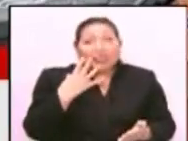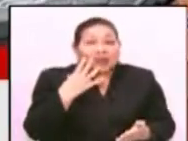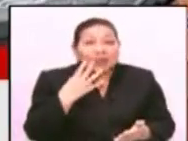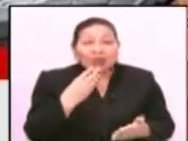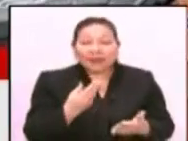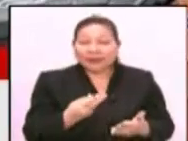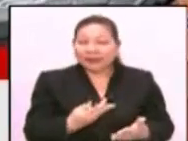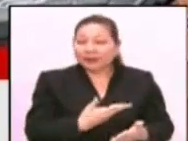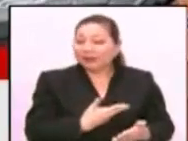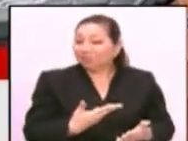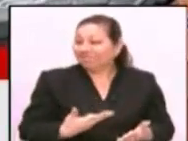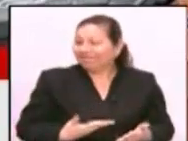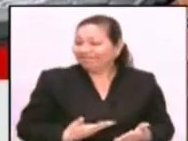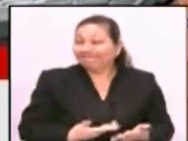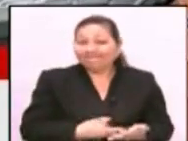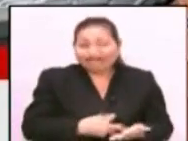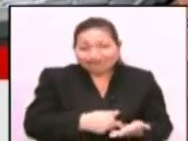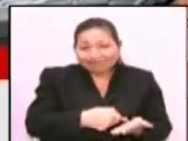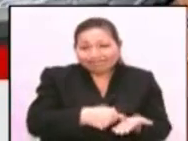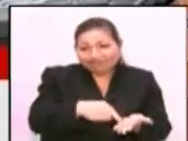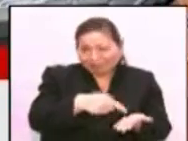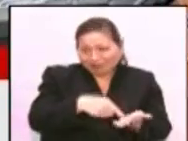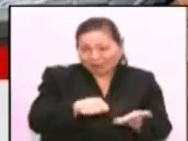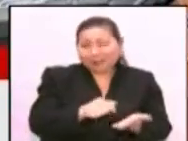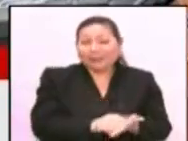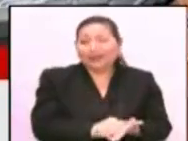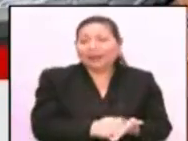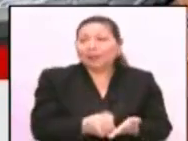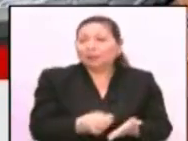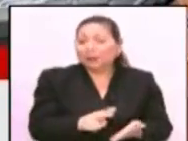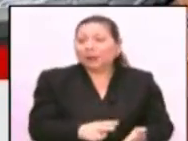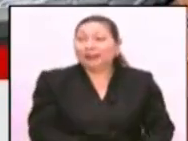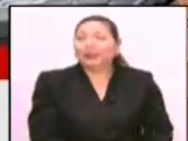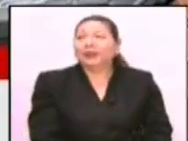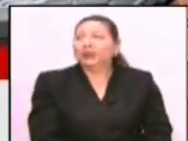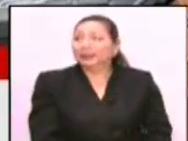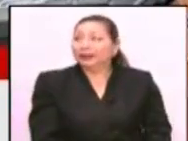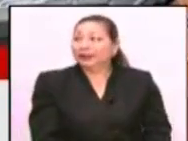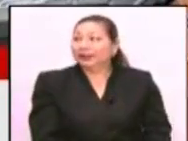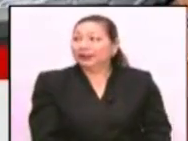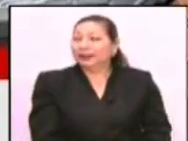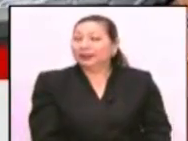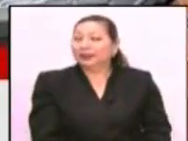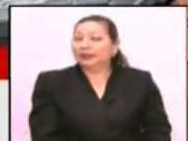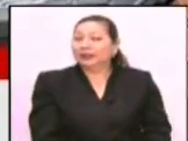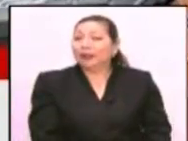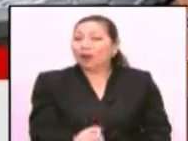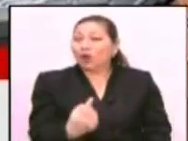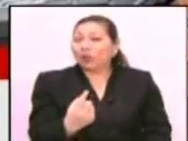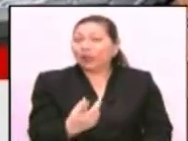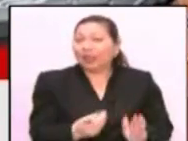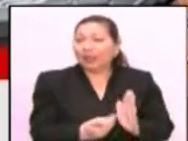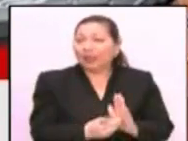experiencias, presidente, que emitimos en la delegación de facultades 11 decretos legislativos de